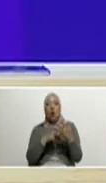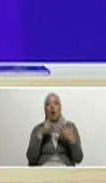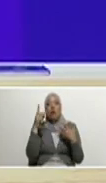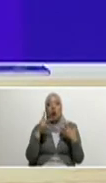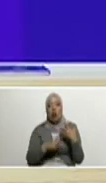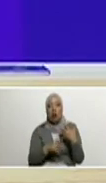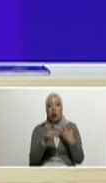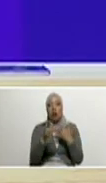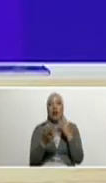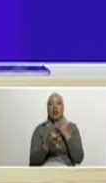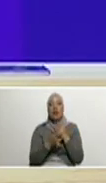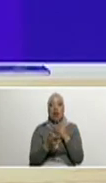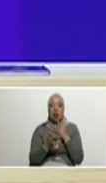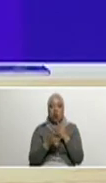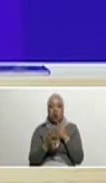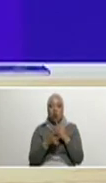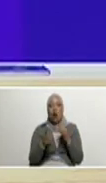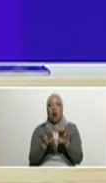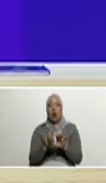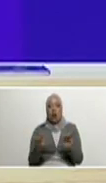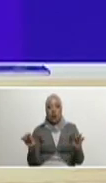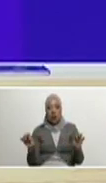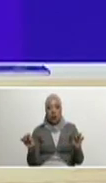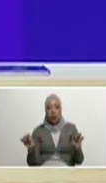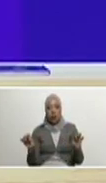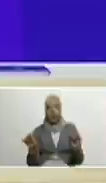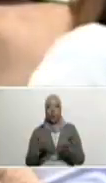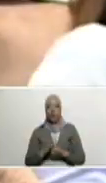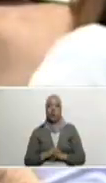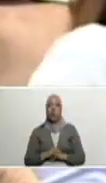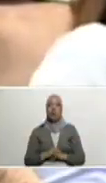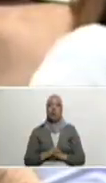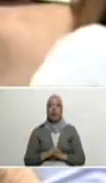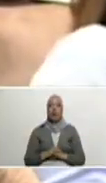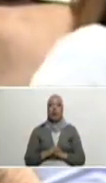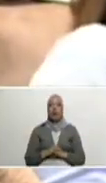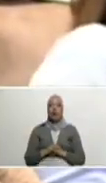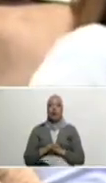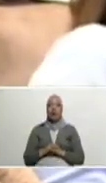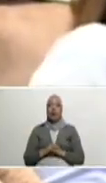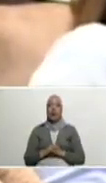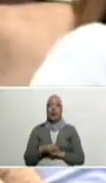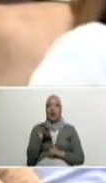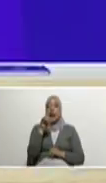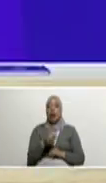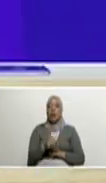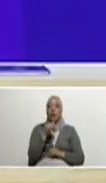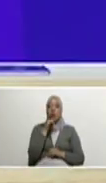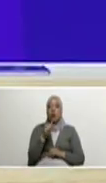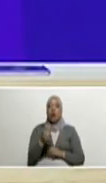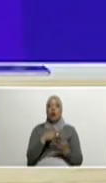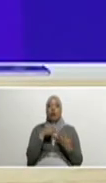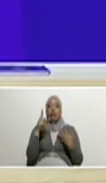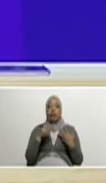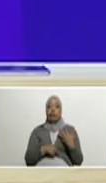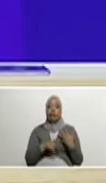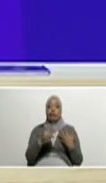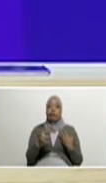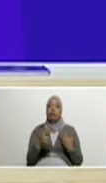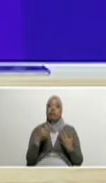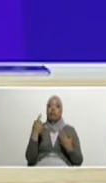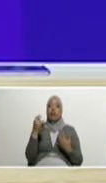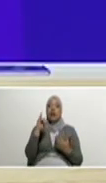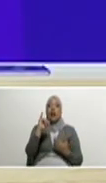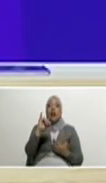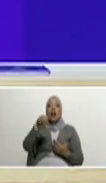programas tecnológicos educativos. Y además anuncio la creación del programa